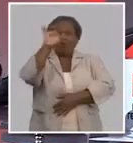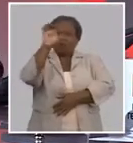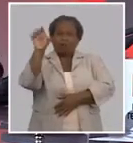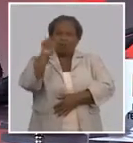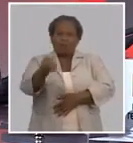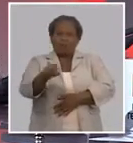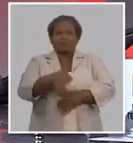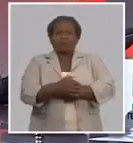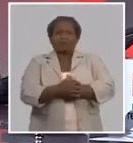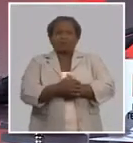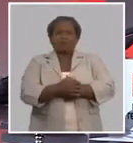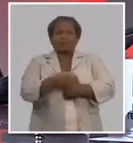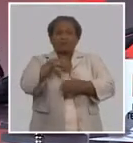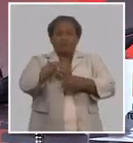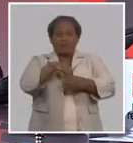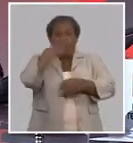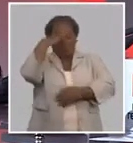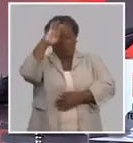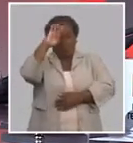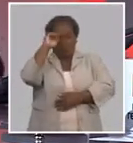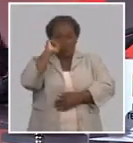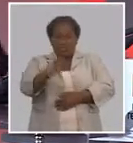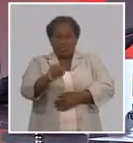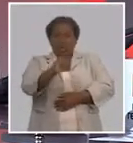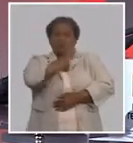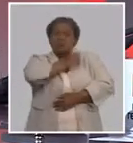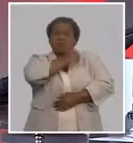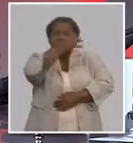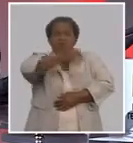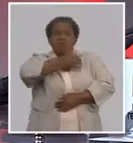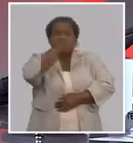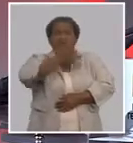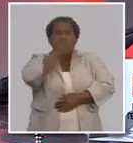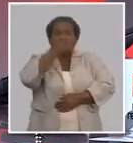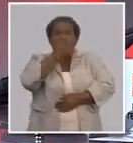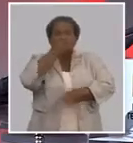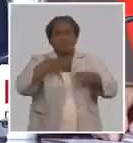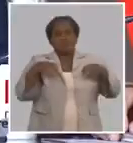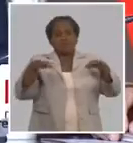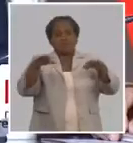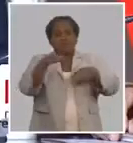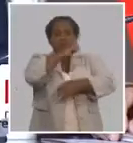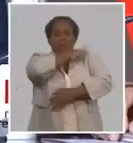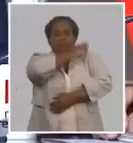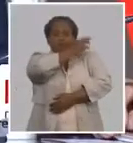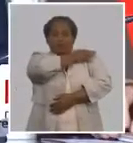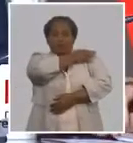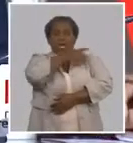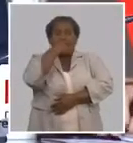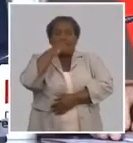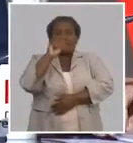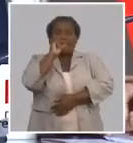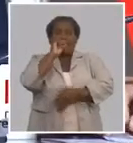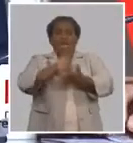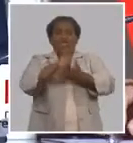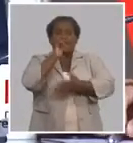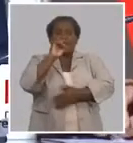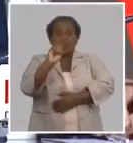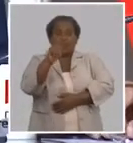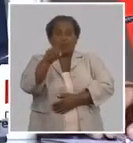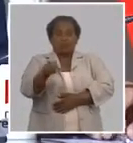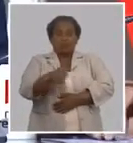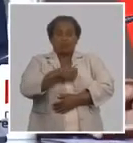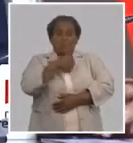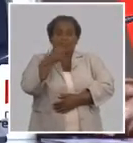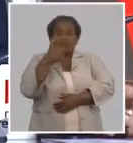aviación civil en nuestro país sobre eso quisiera comenzar hablando en esta mesa redonda con general de brigada armando luis daniel lópez presidente del instituto de aeronáutica civil